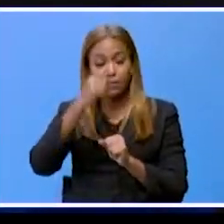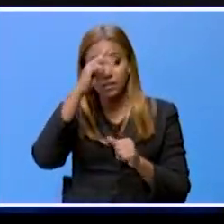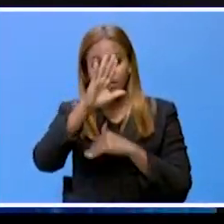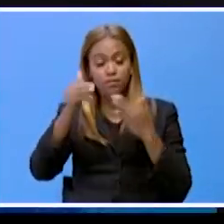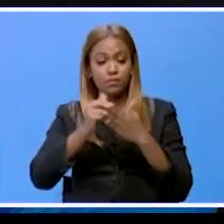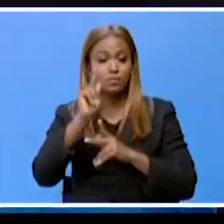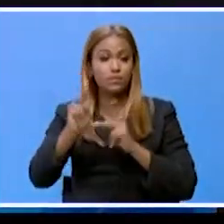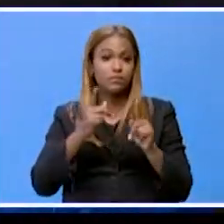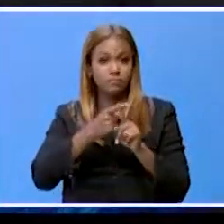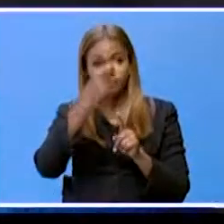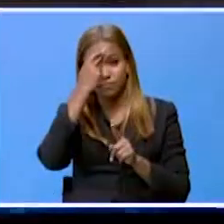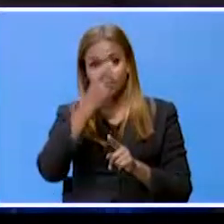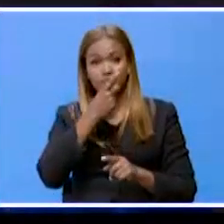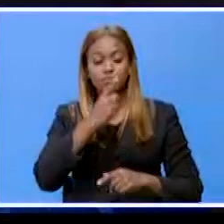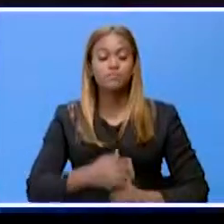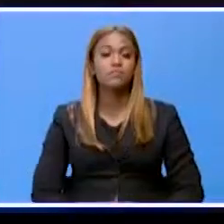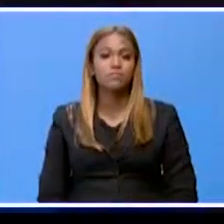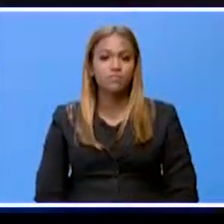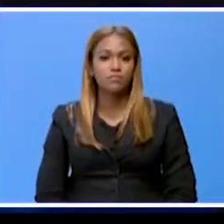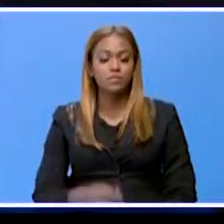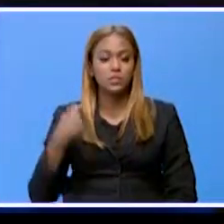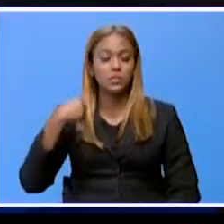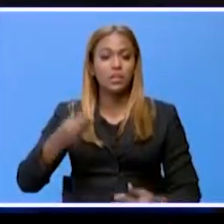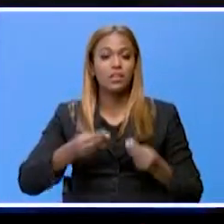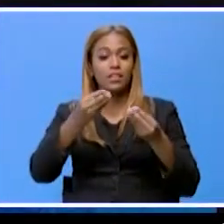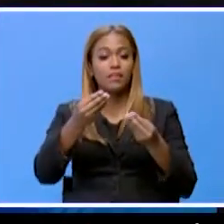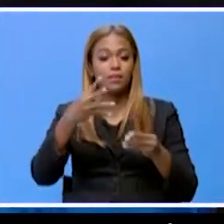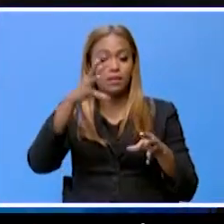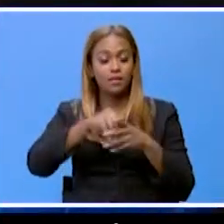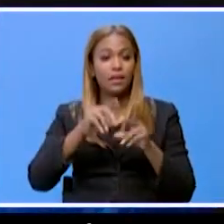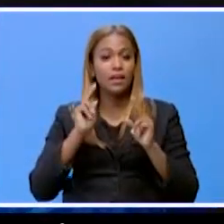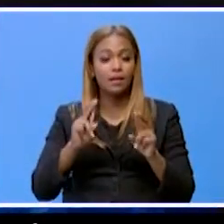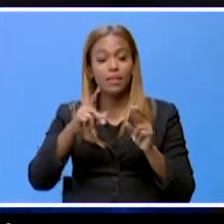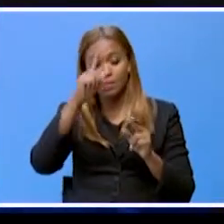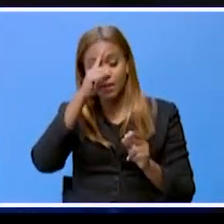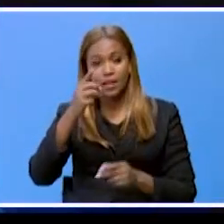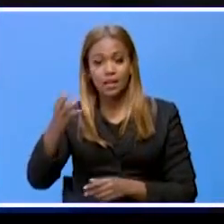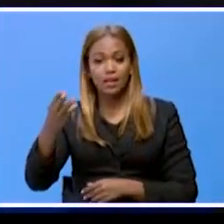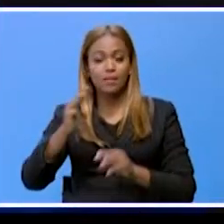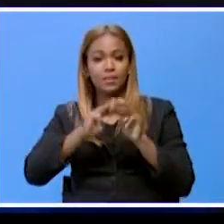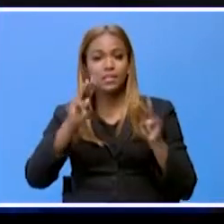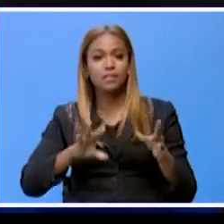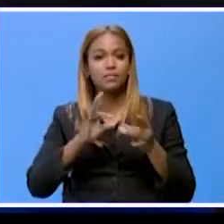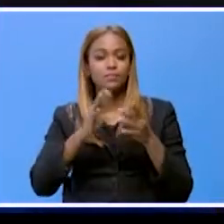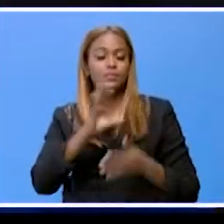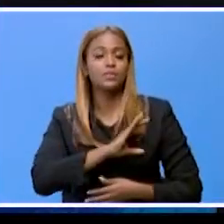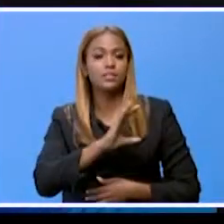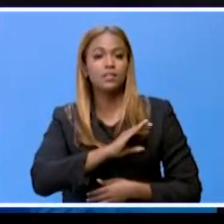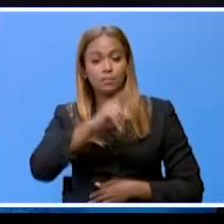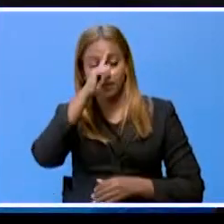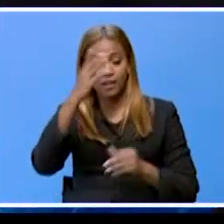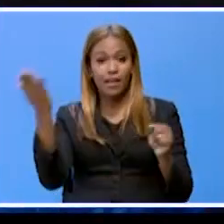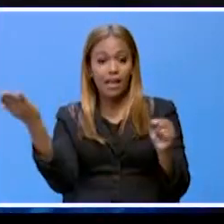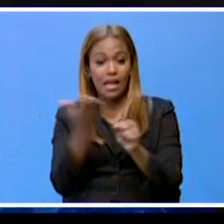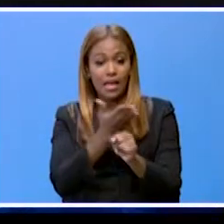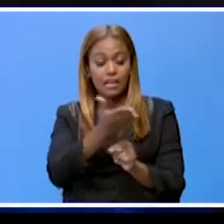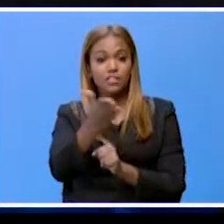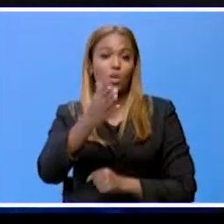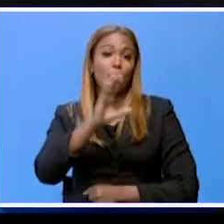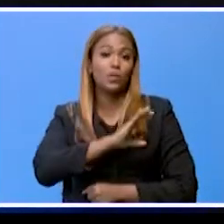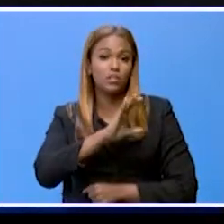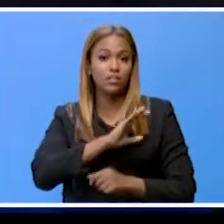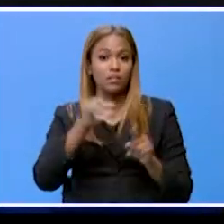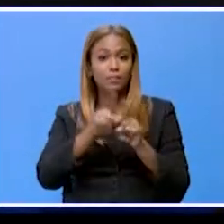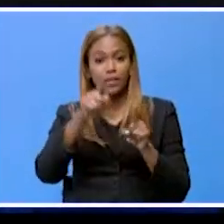los ciudadanos dominicanos. Le he dado instrucciones inmediatas al ministro de Interior y Policía para la cancelación de estos agentes y